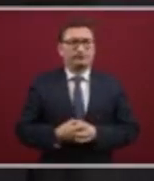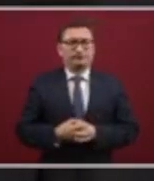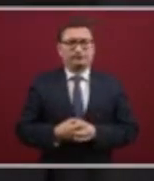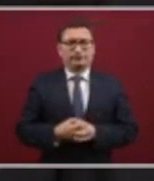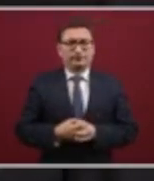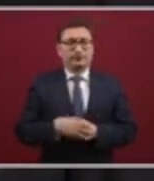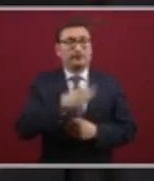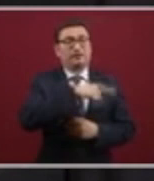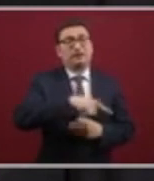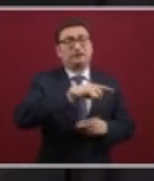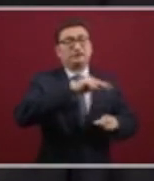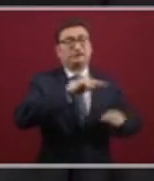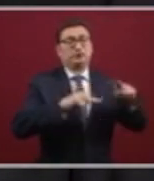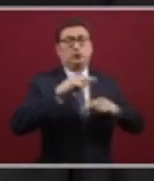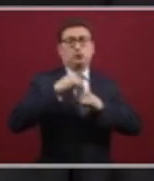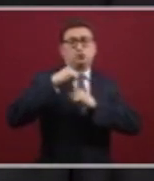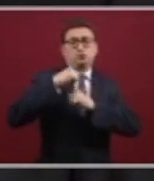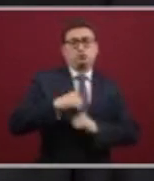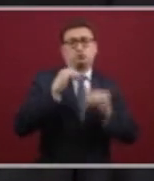los altos mandos,